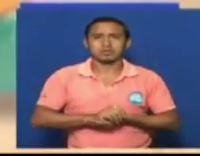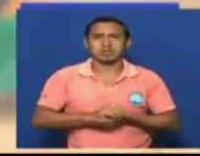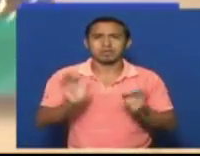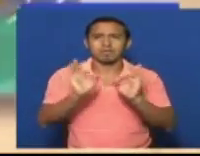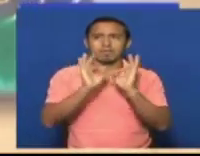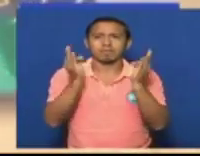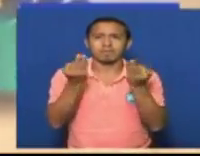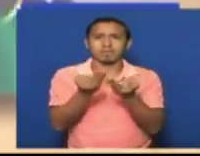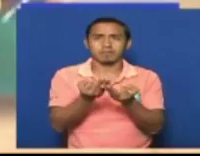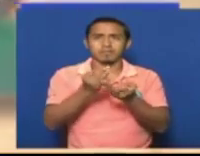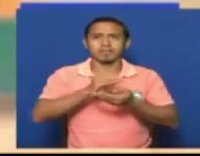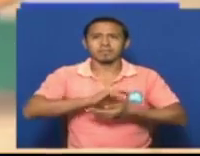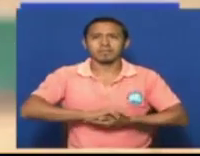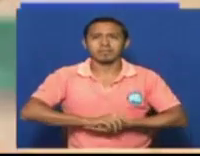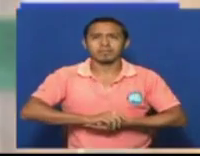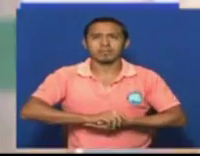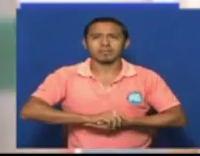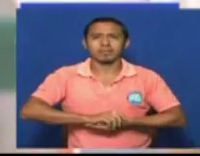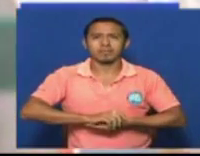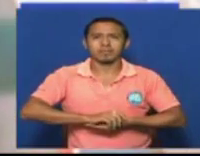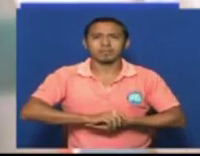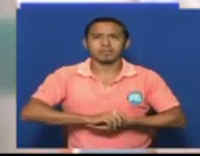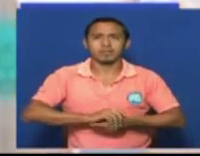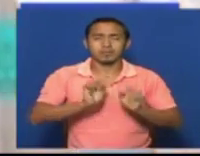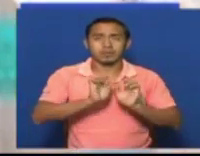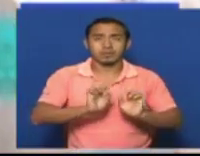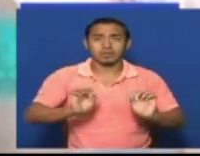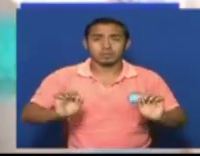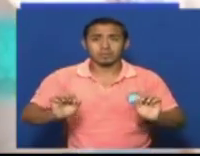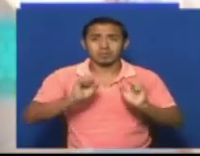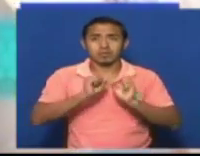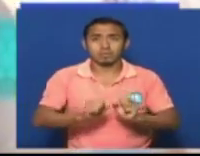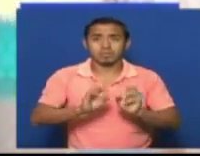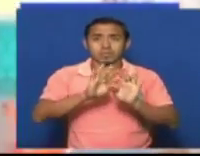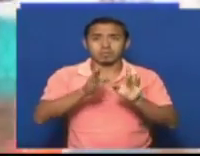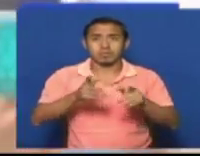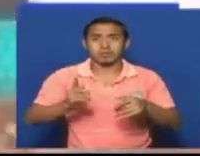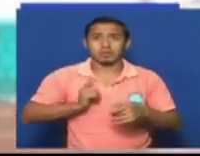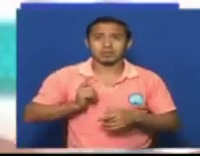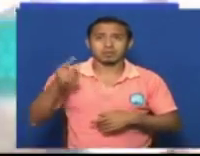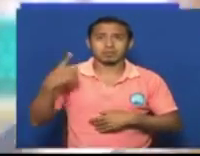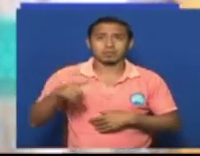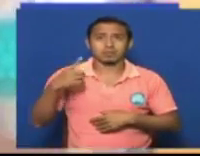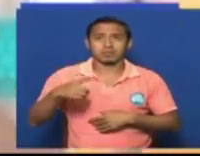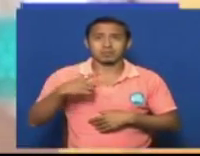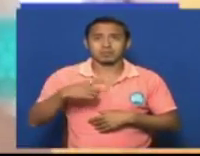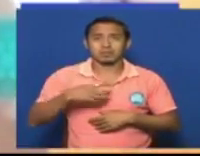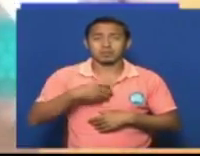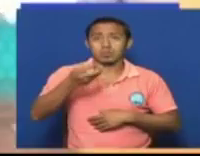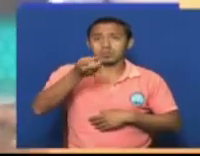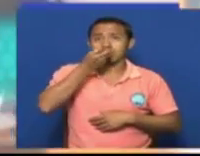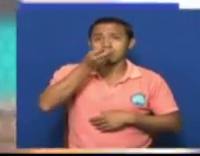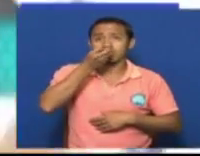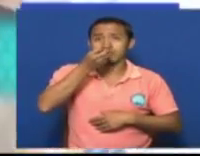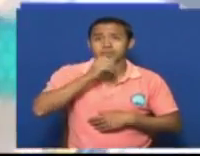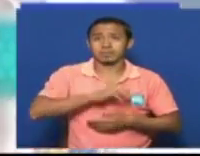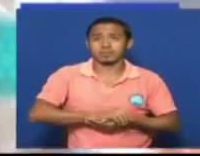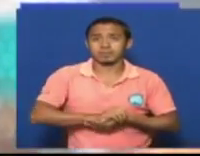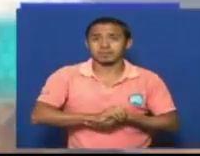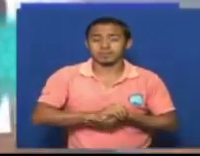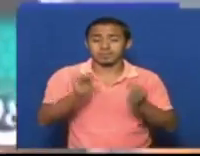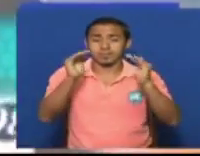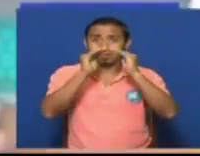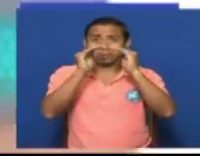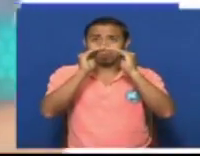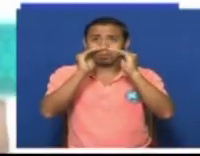familia las niñas y niñas tenemos derecho a la alimentación la